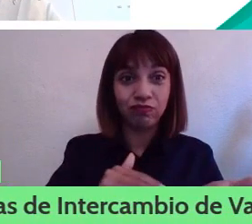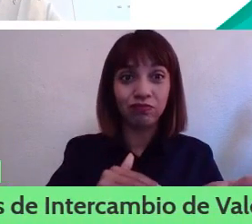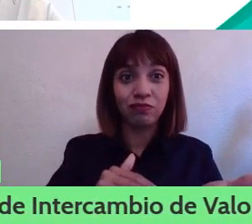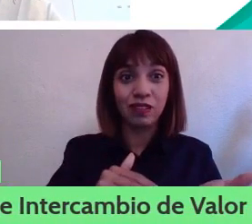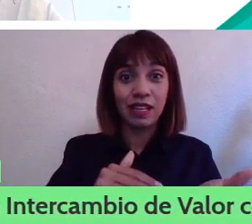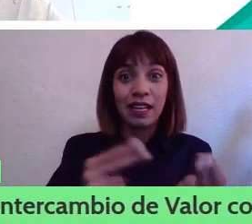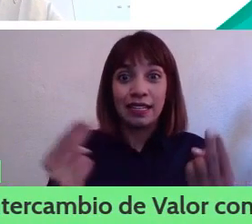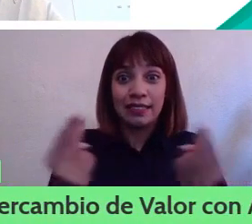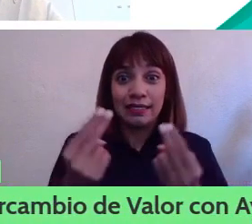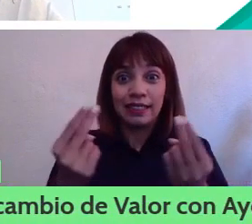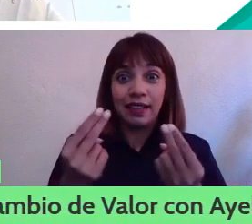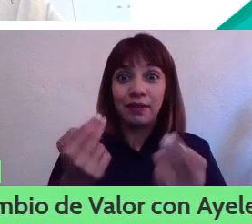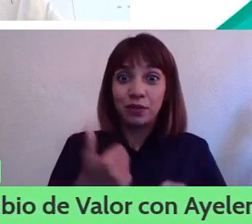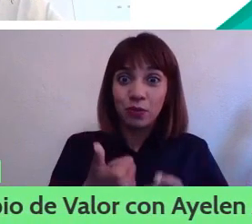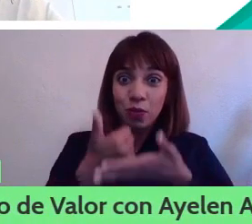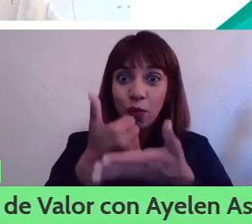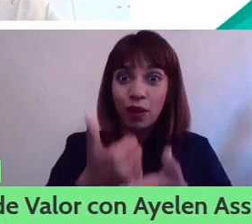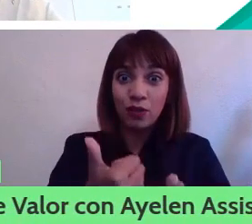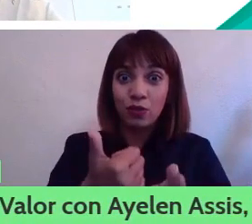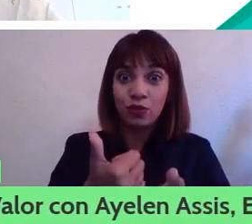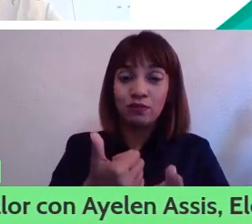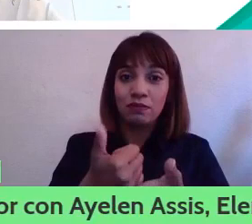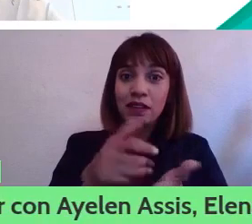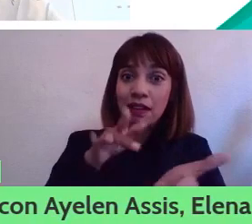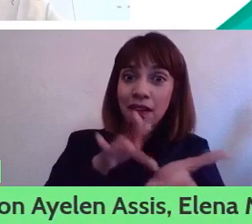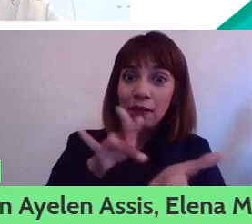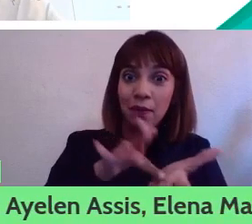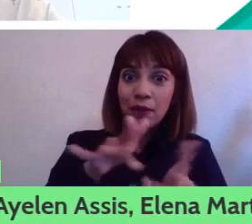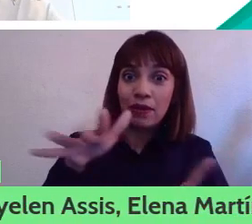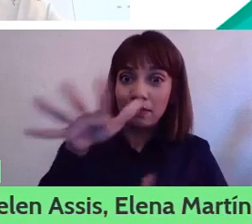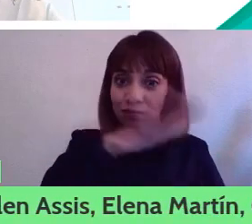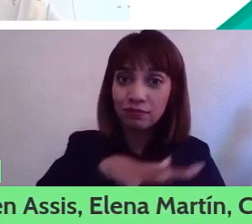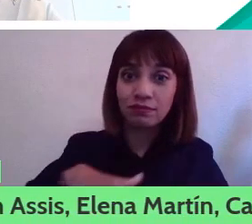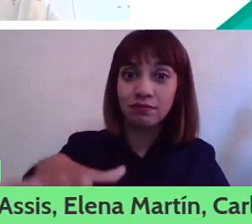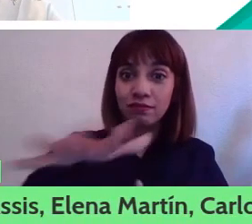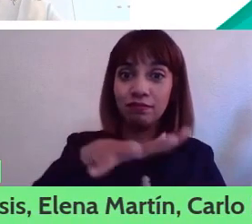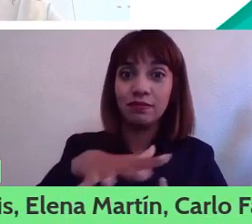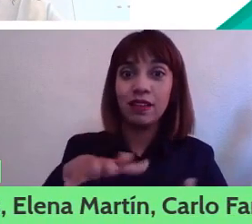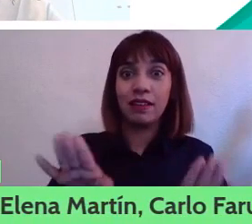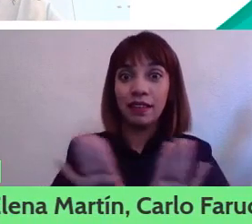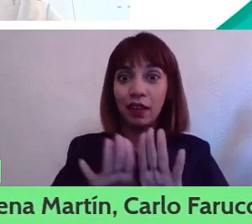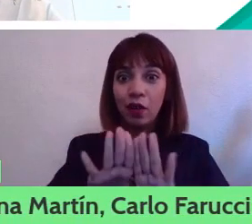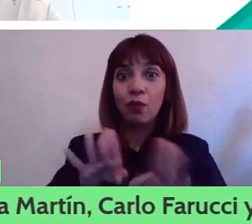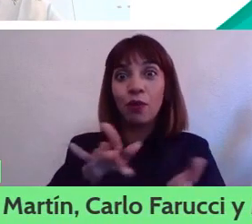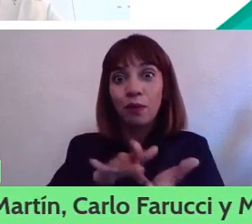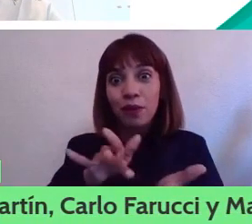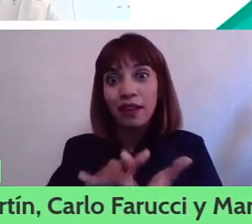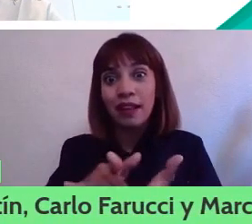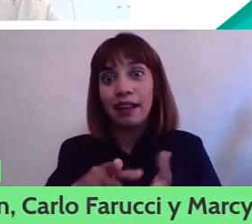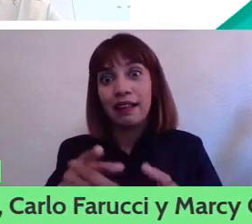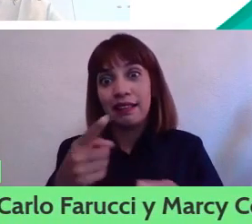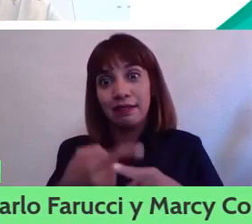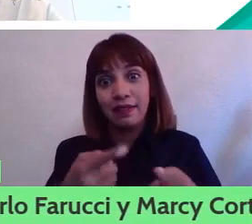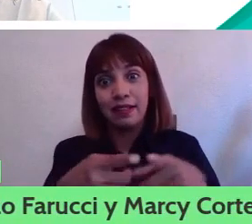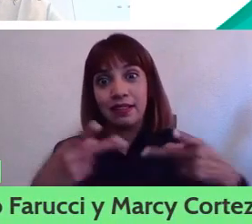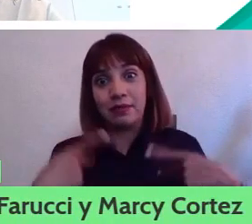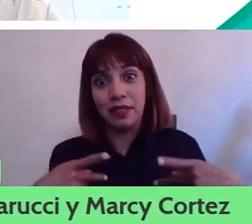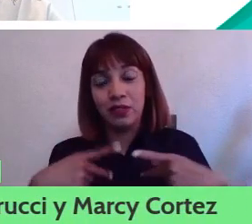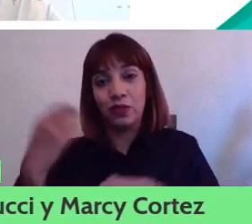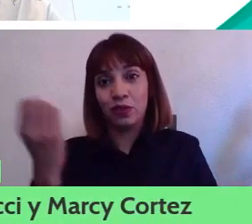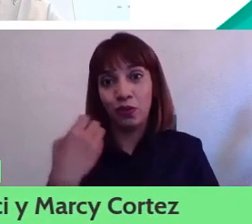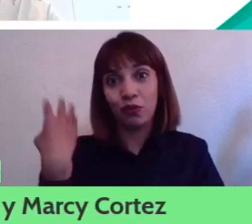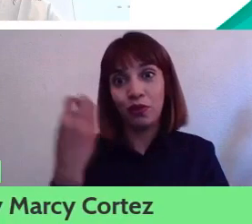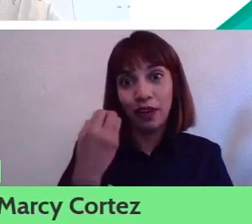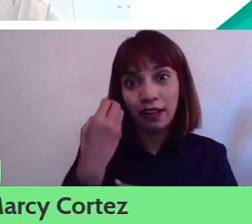impacto social o ambiental, pudieran visibilizar su trabajo y pudieran publicar oportunidades de voluntariado, empleo, eventos. Y bueno,